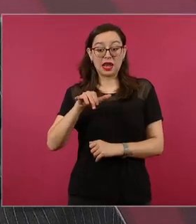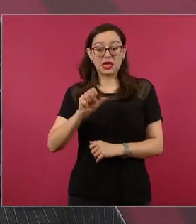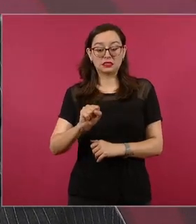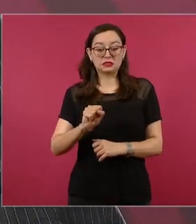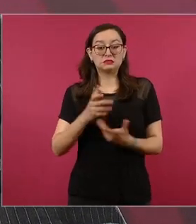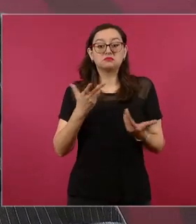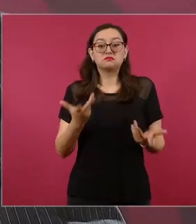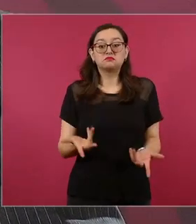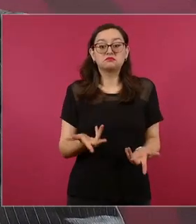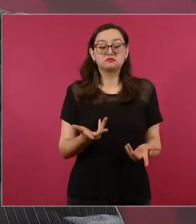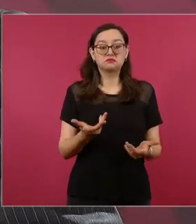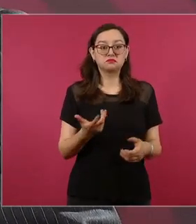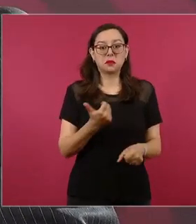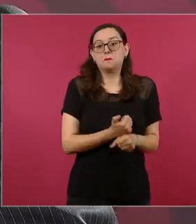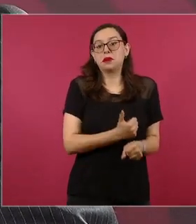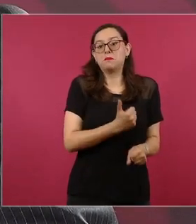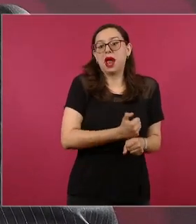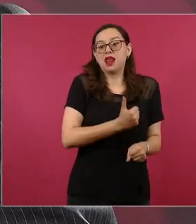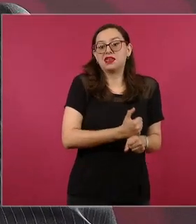y es el mejor presidente